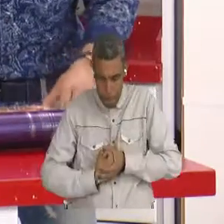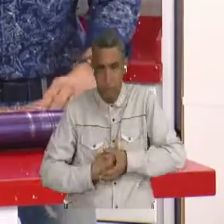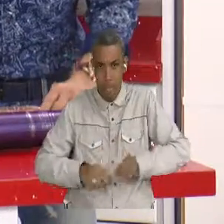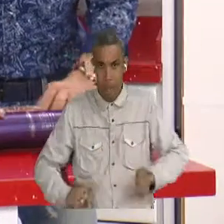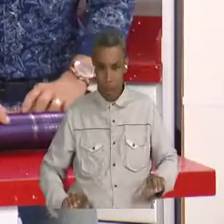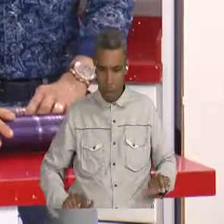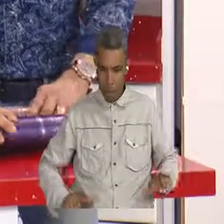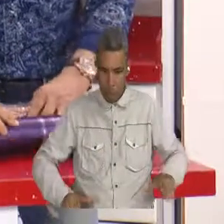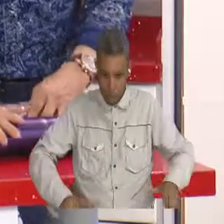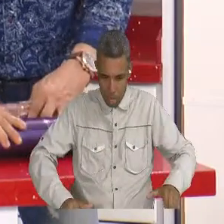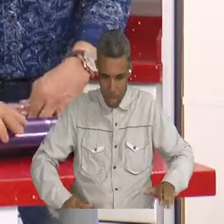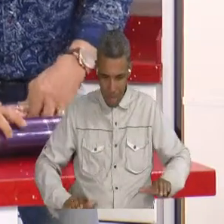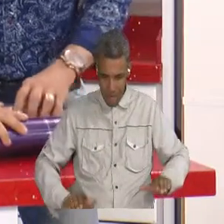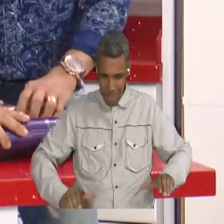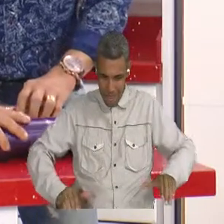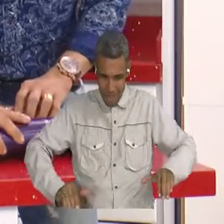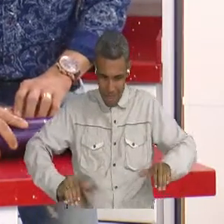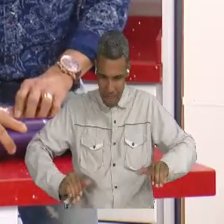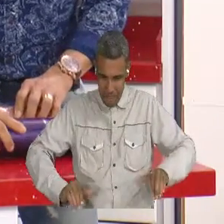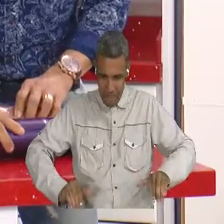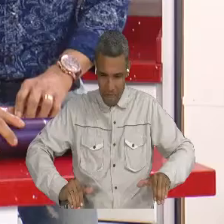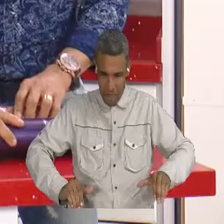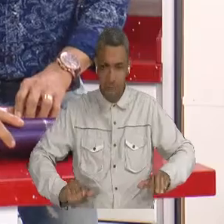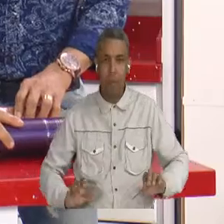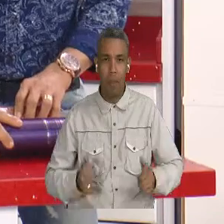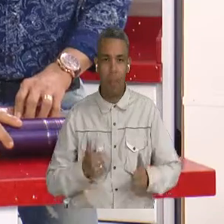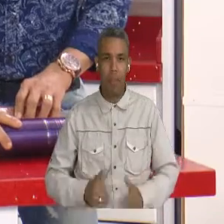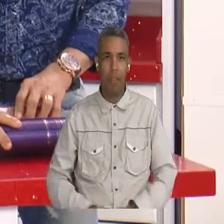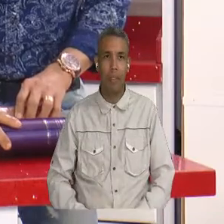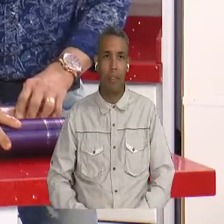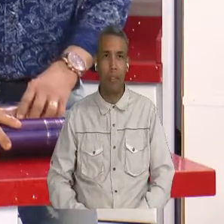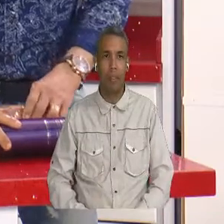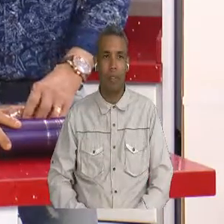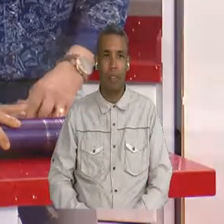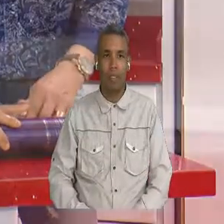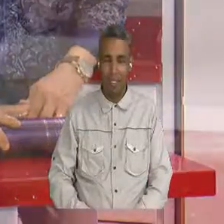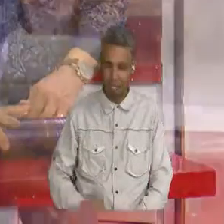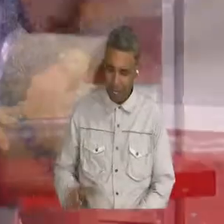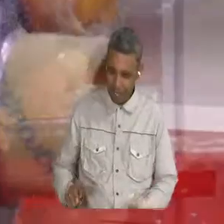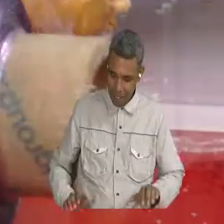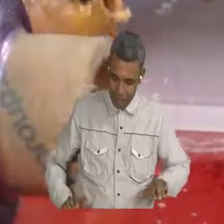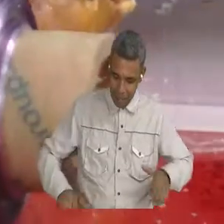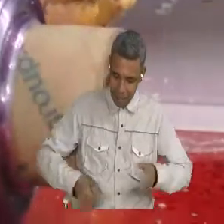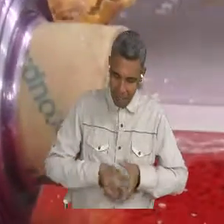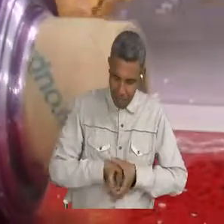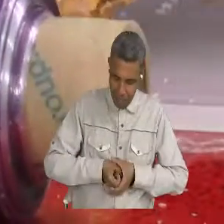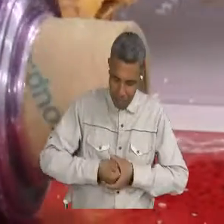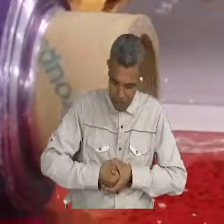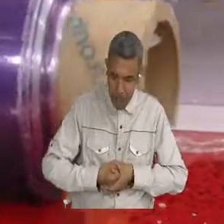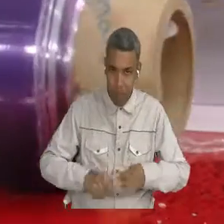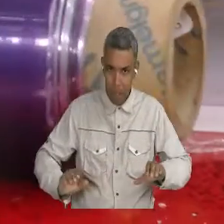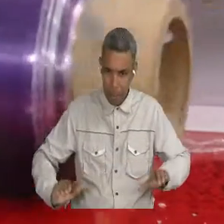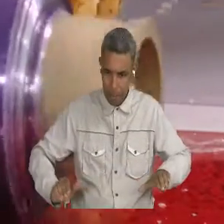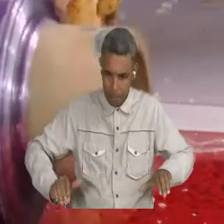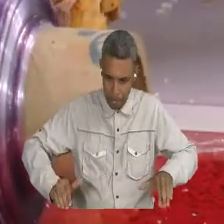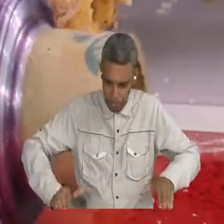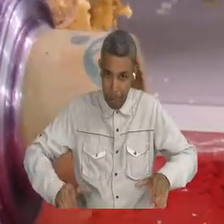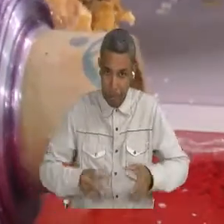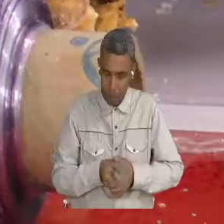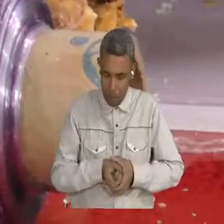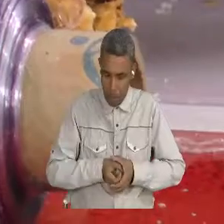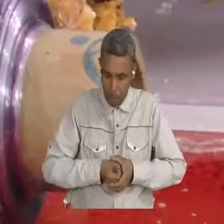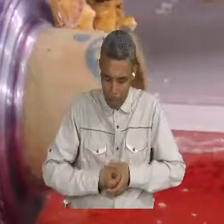Tener pendiente siempre el papel. Papel, aquí está la clave. Le da unas cuantas vueltas, presiona siempre en las